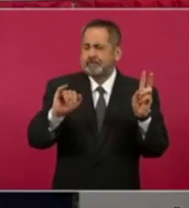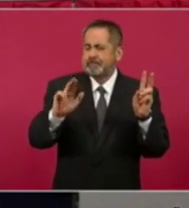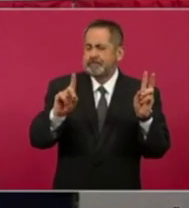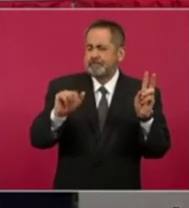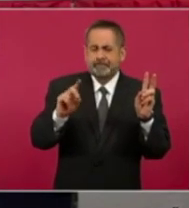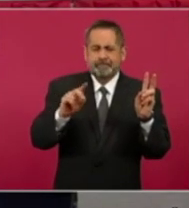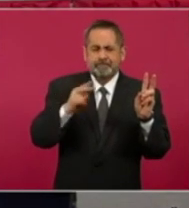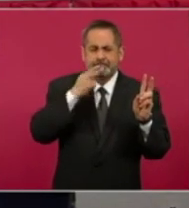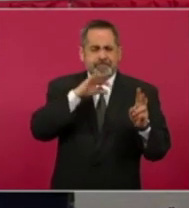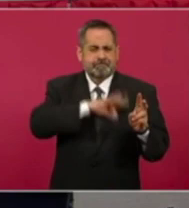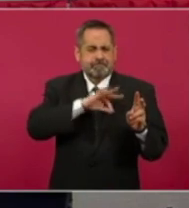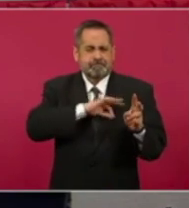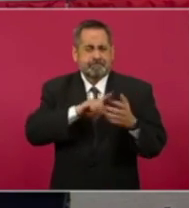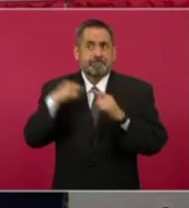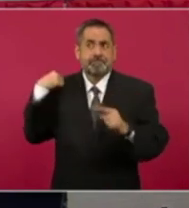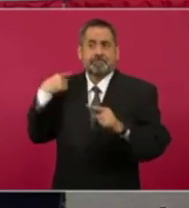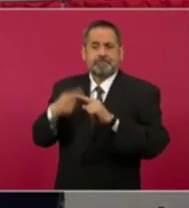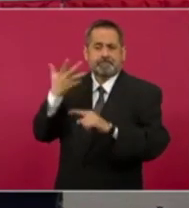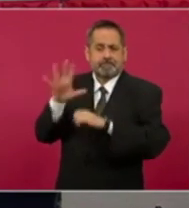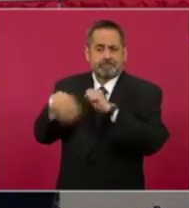más importante en 10 años.